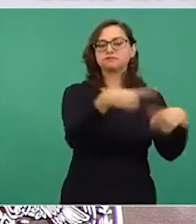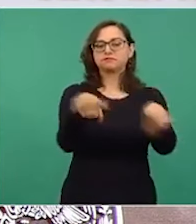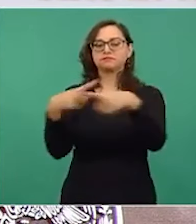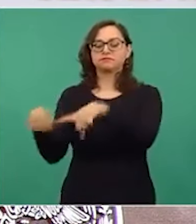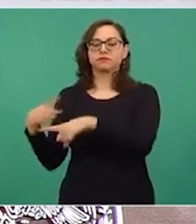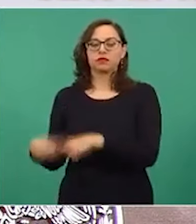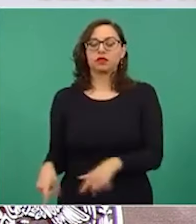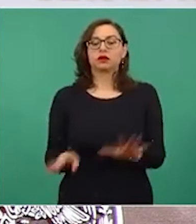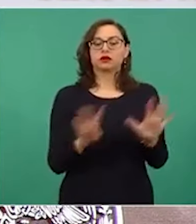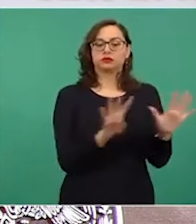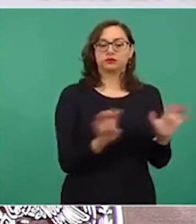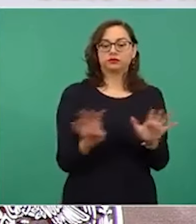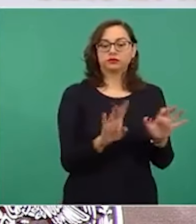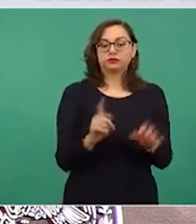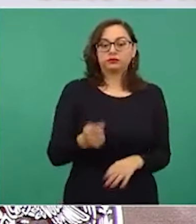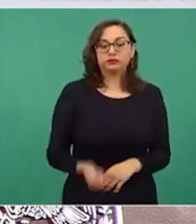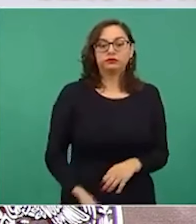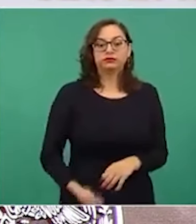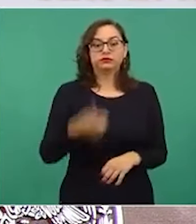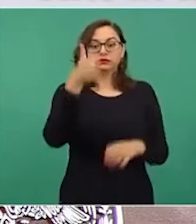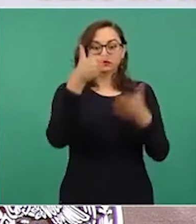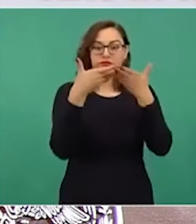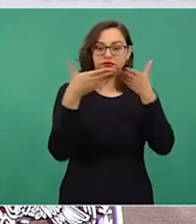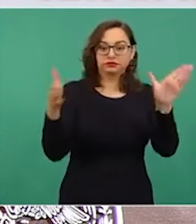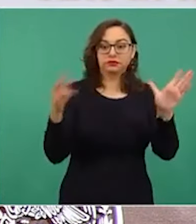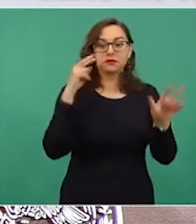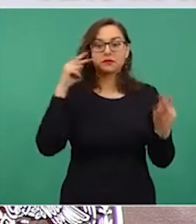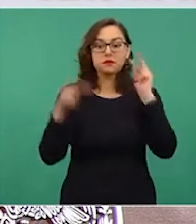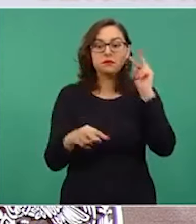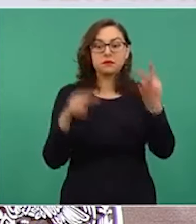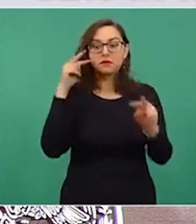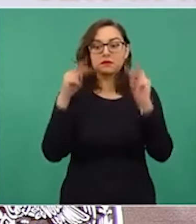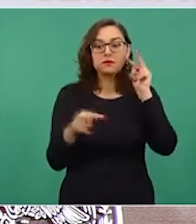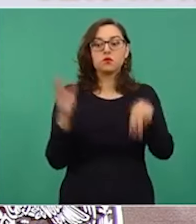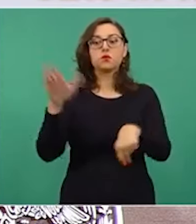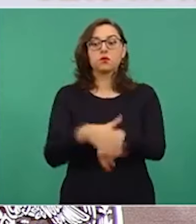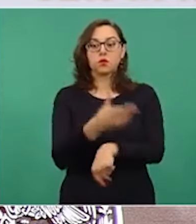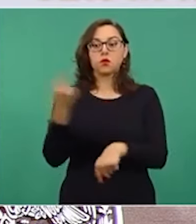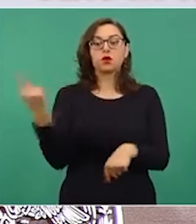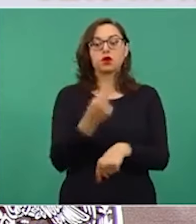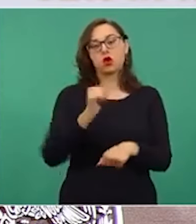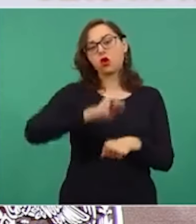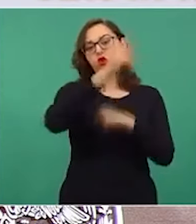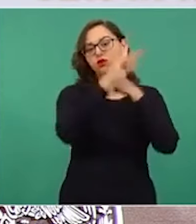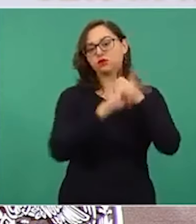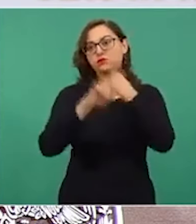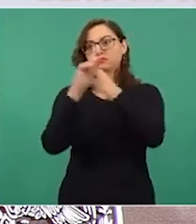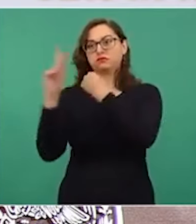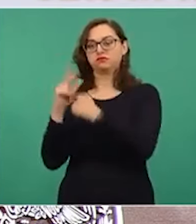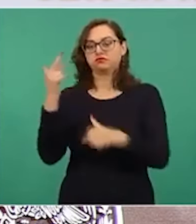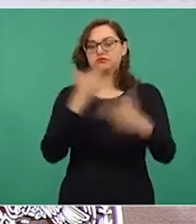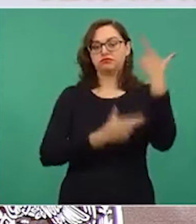900 son vistas por primera vez, provenientes del extranjero en traslados temporales o de bodegas, de